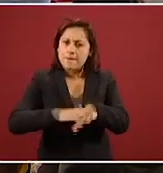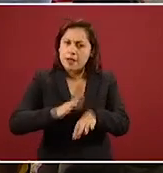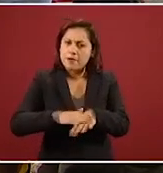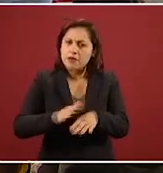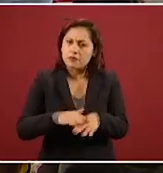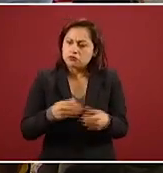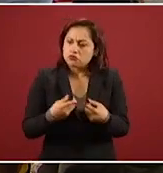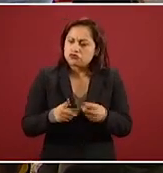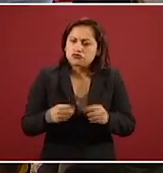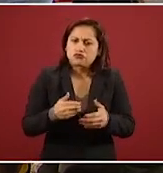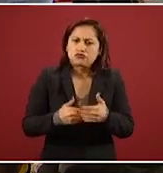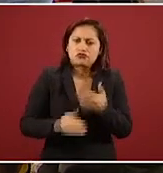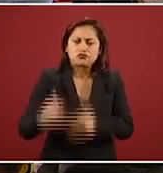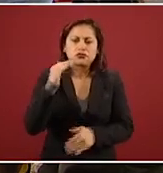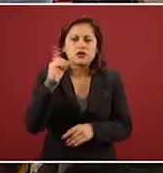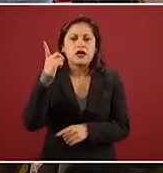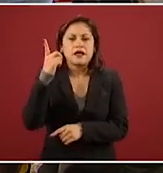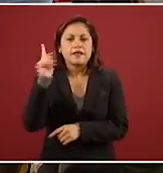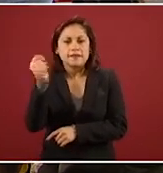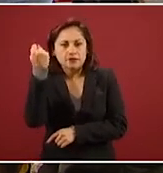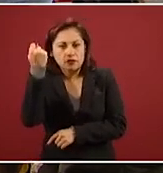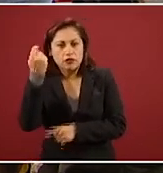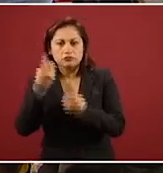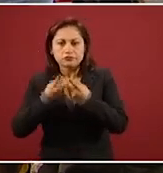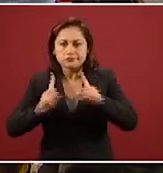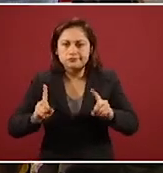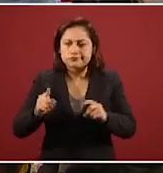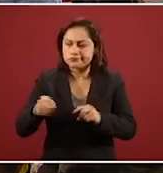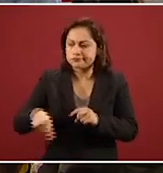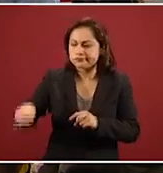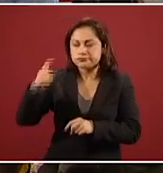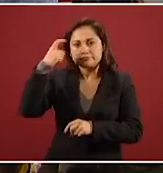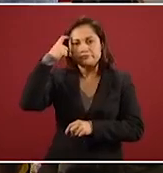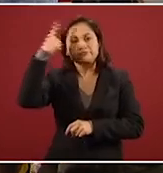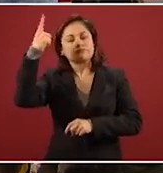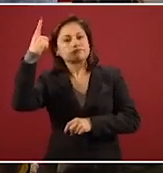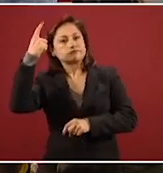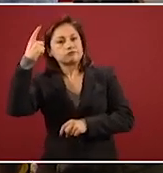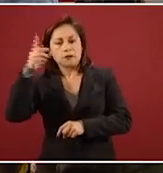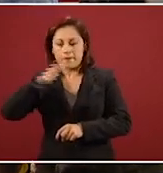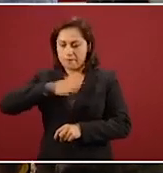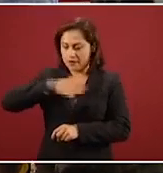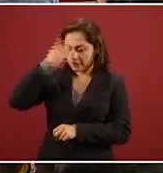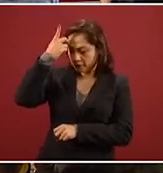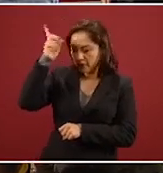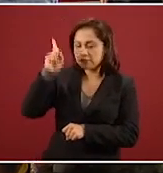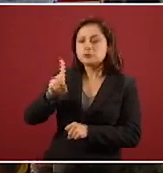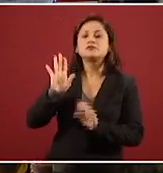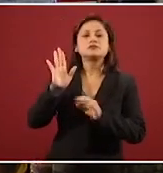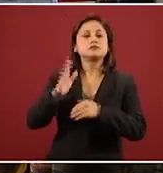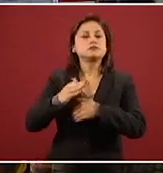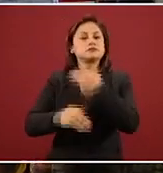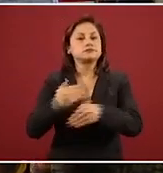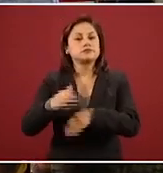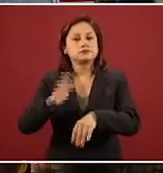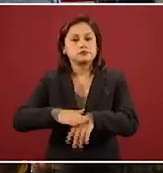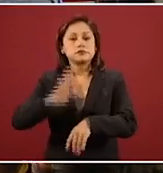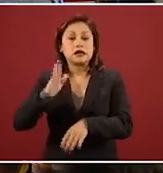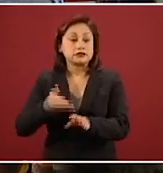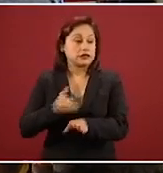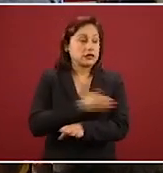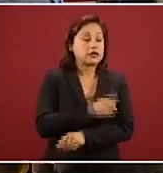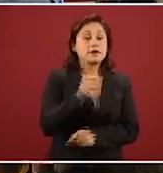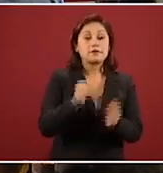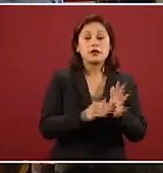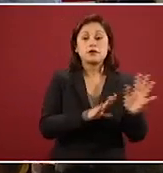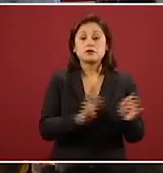y por ende más productividad. El comercio digital, un asunto que no existía en el 94 cuando